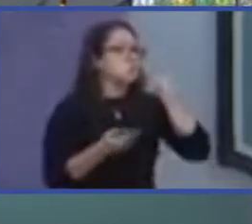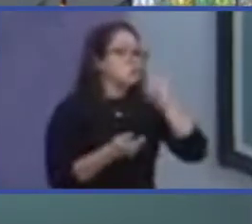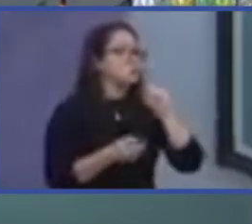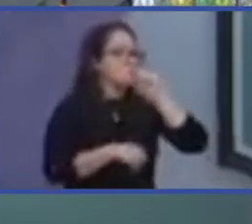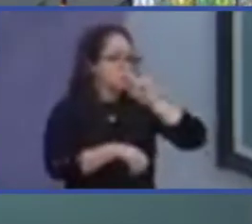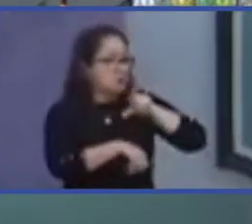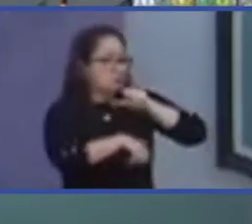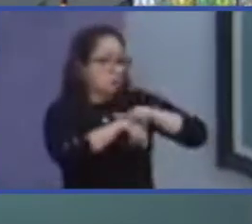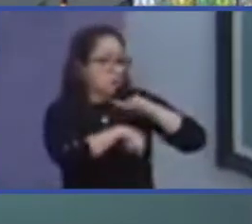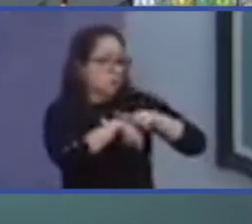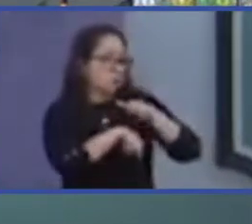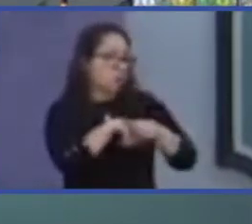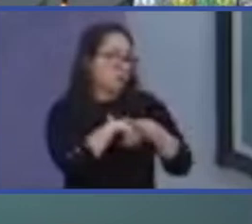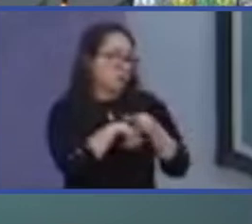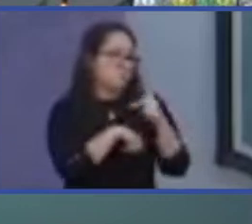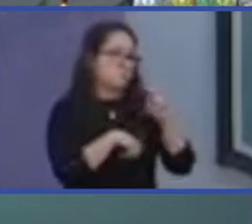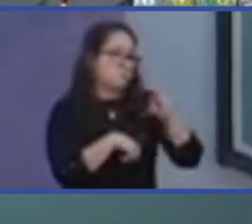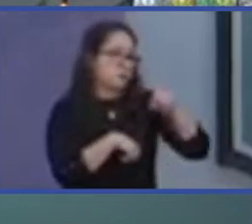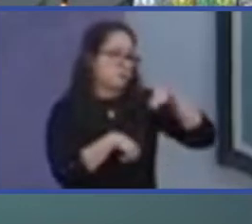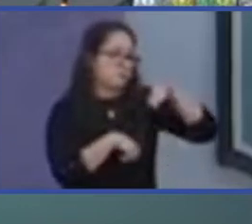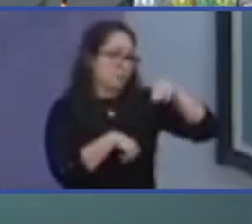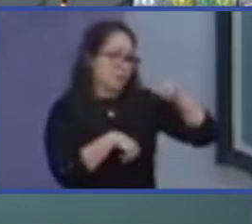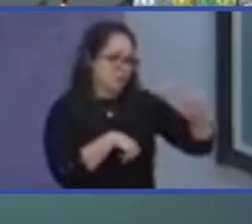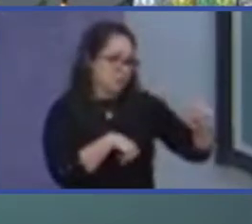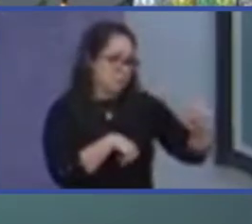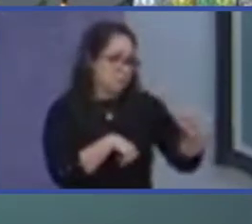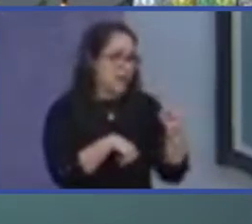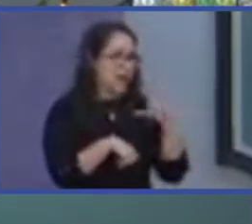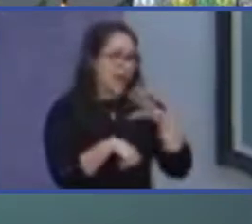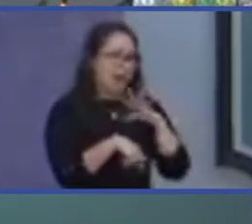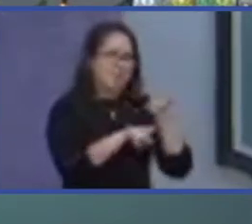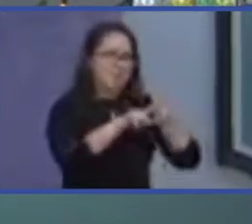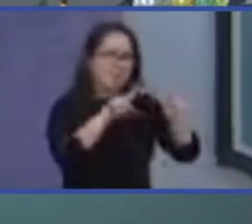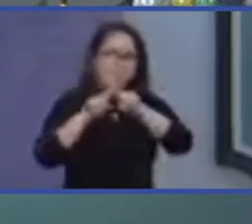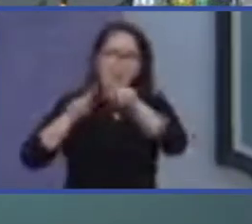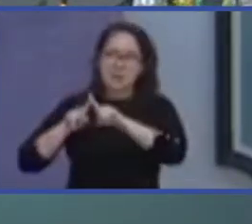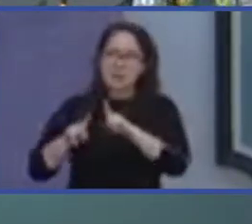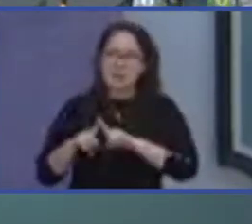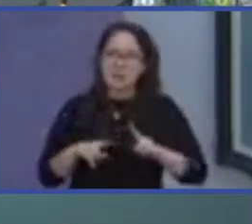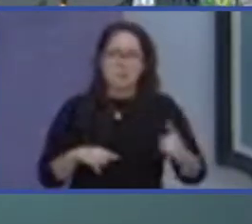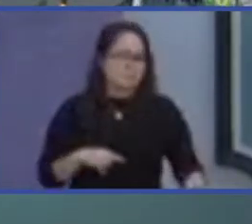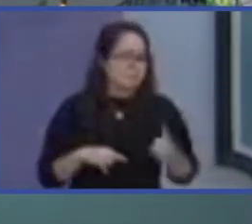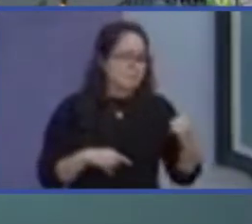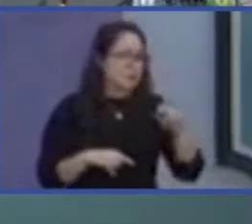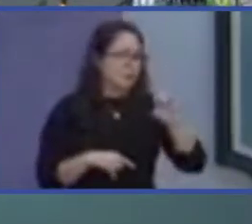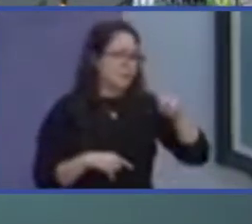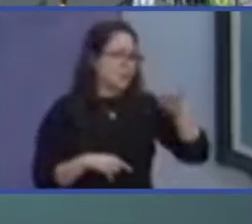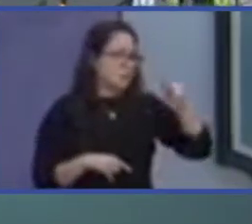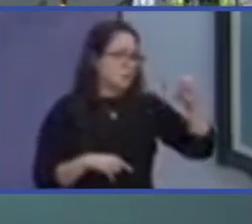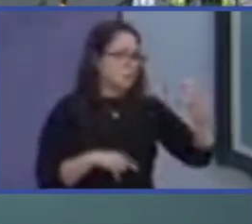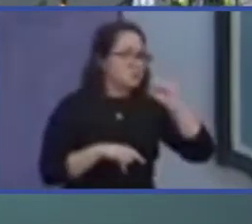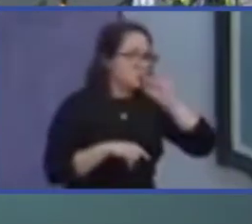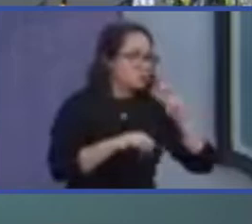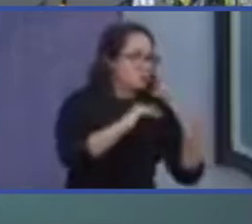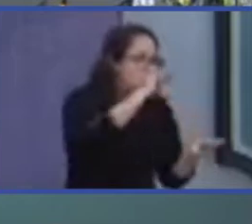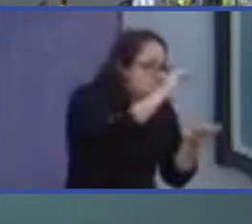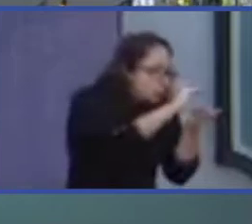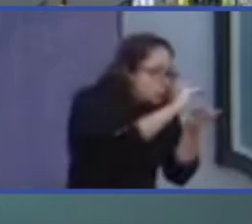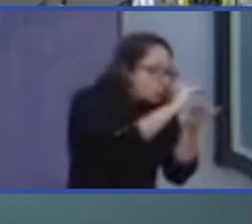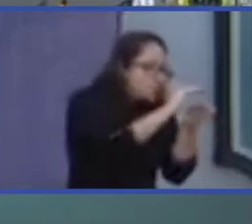números primos. Y hay muchos infinitos de ese tamaño Aleph cero y ese es el más chiquito de todos los infinitos.